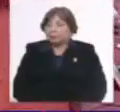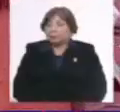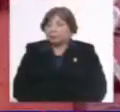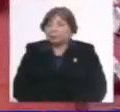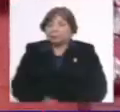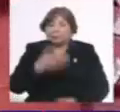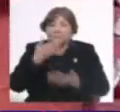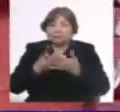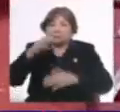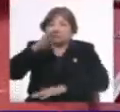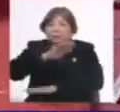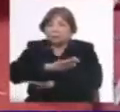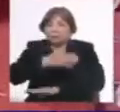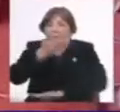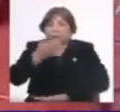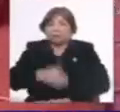Muy buenas tardes.